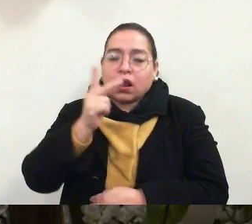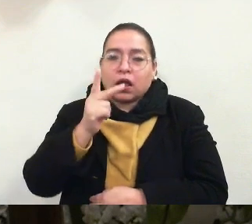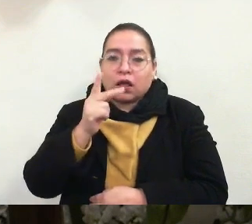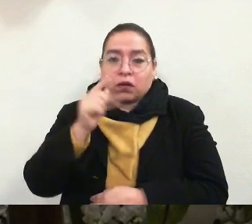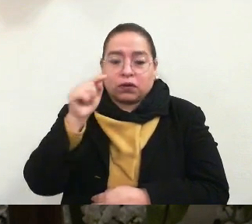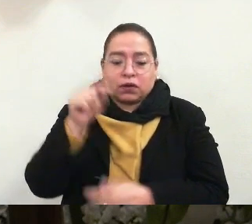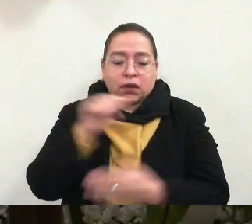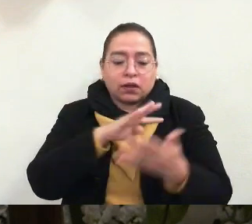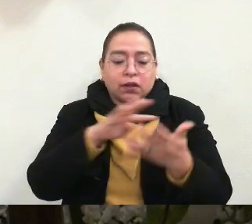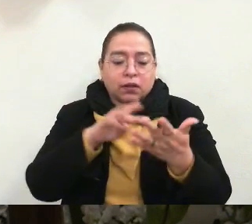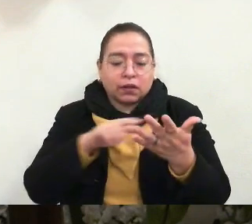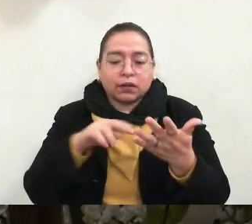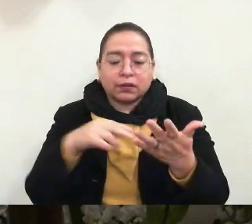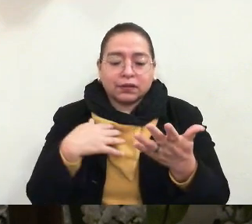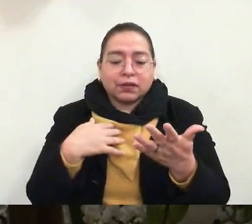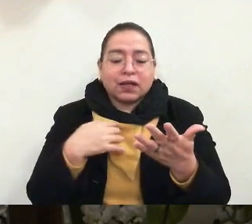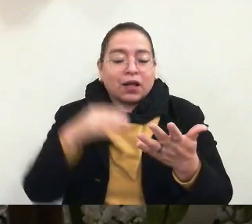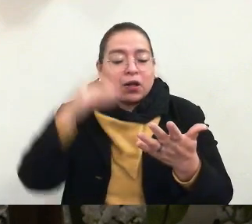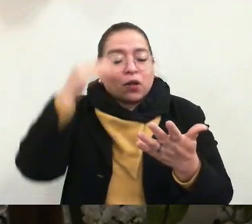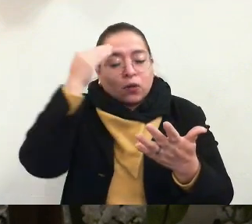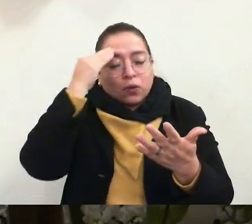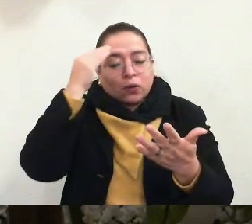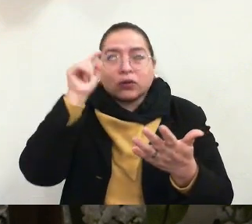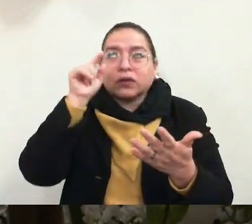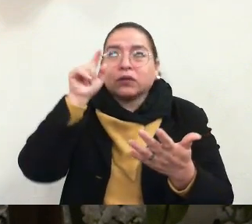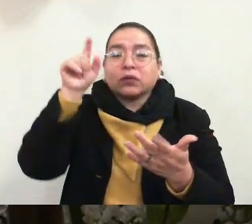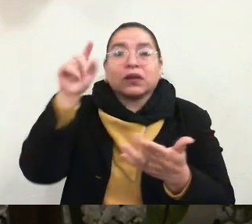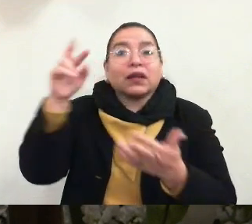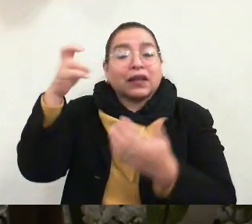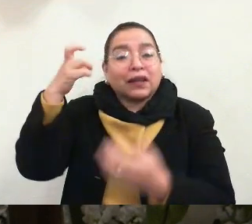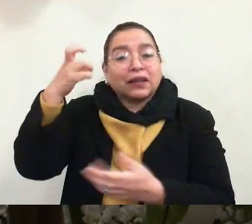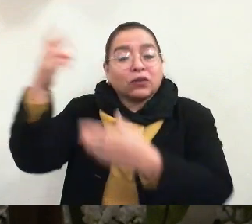celebrar este gran regalo de Dios.